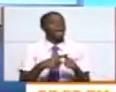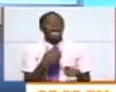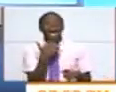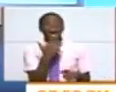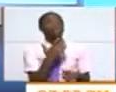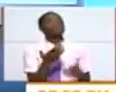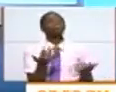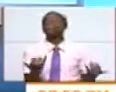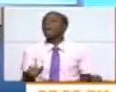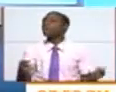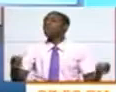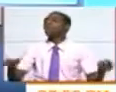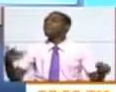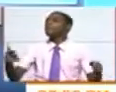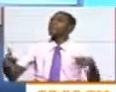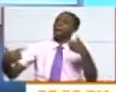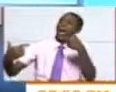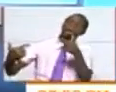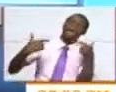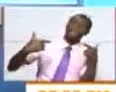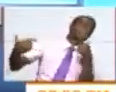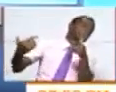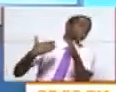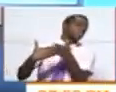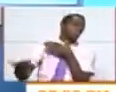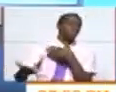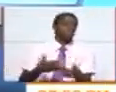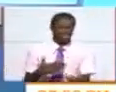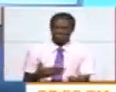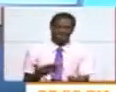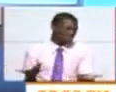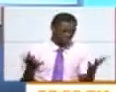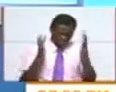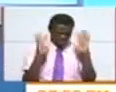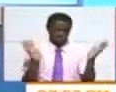tenemos que matar entre nosotros? No, señor. No.